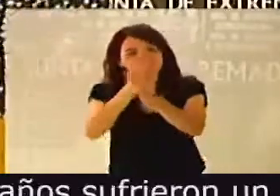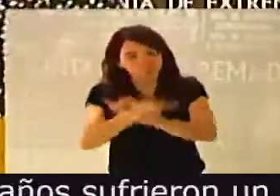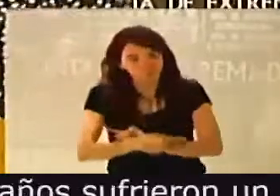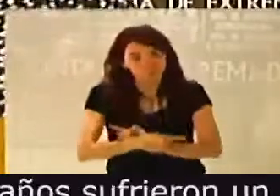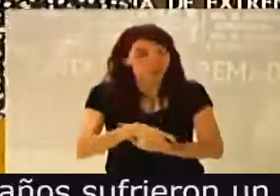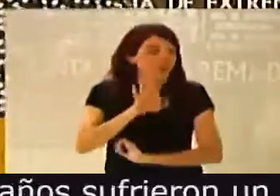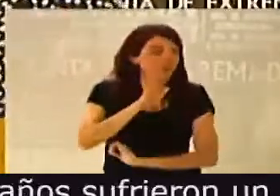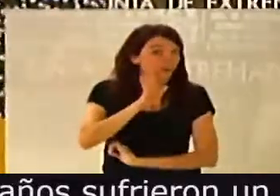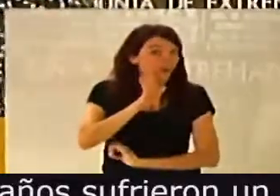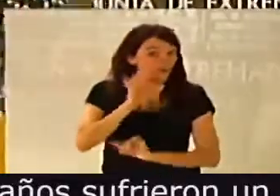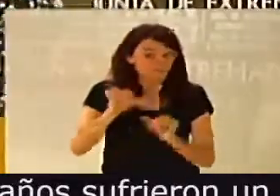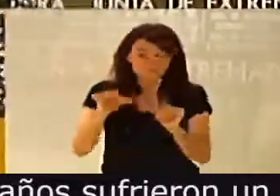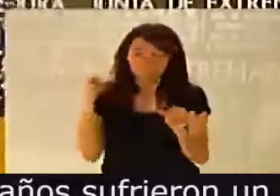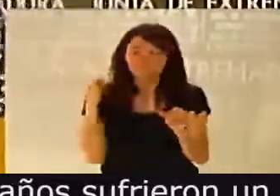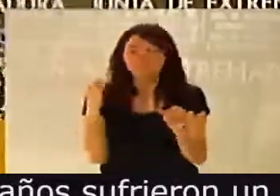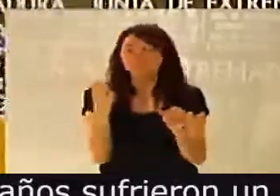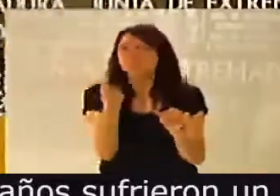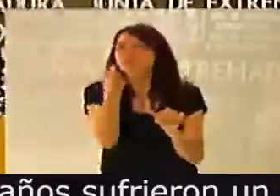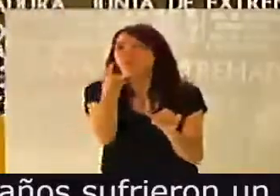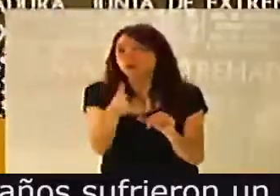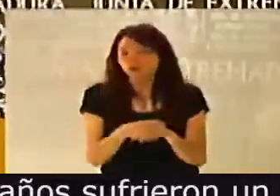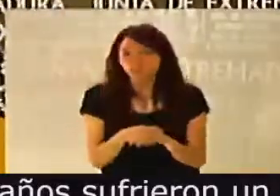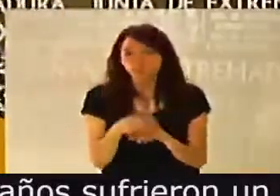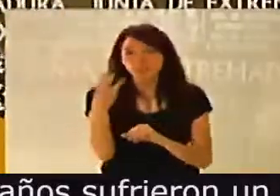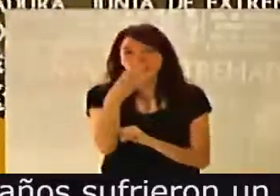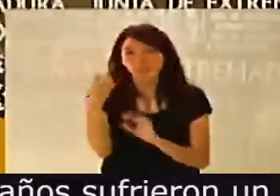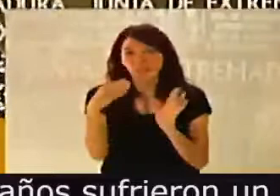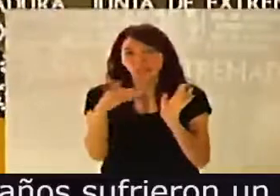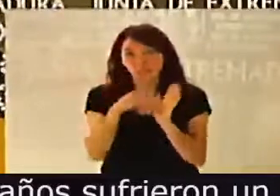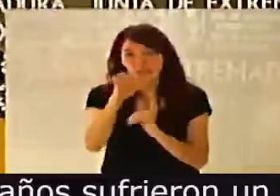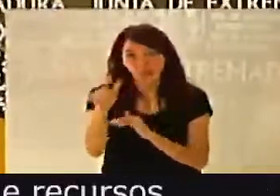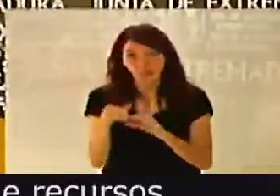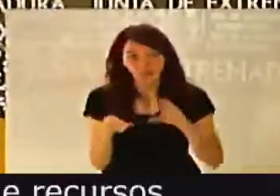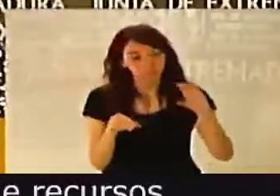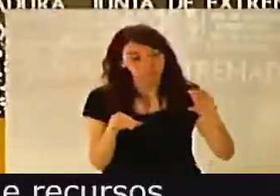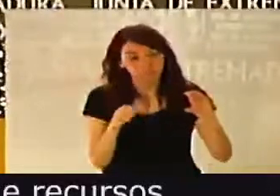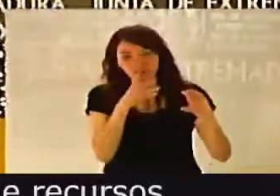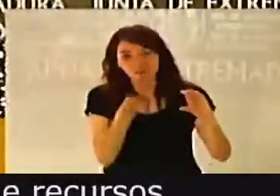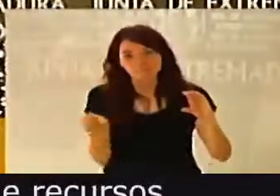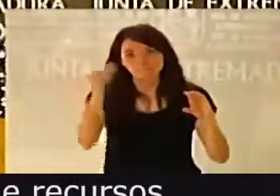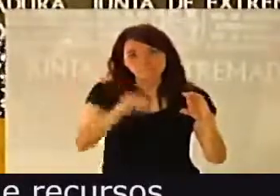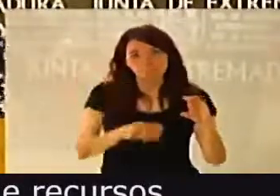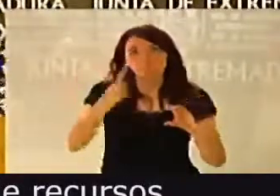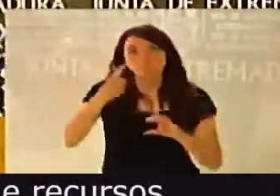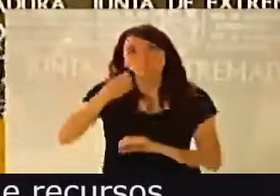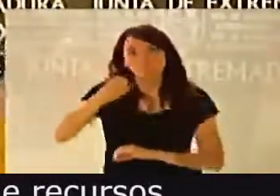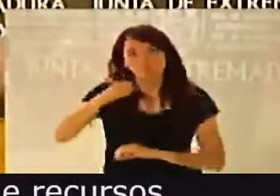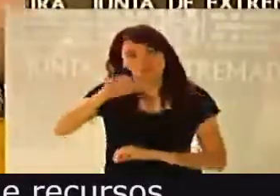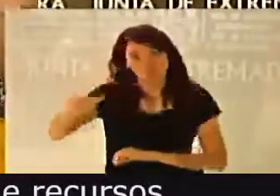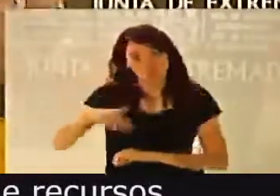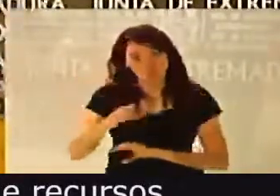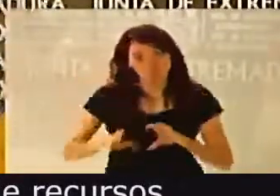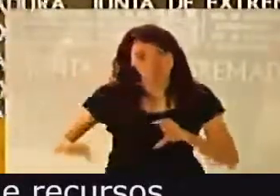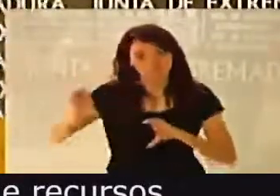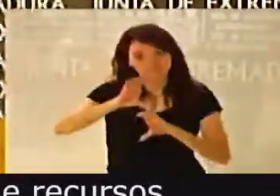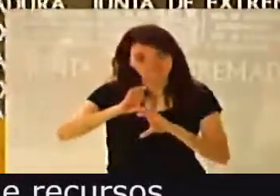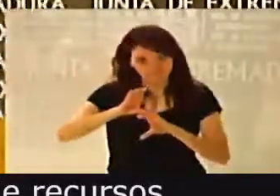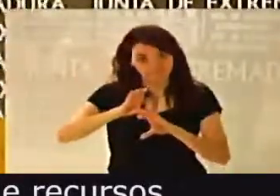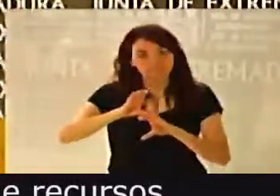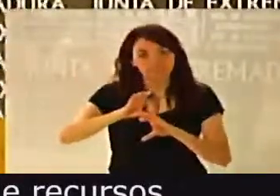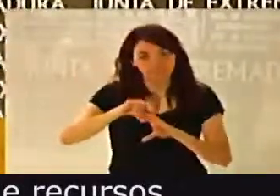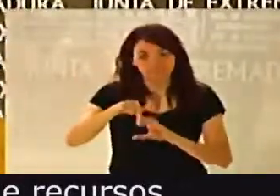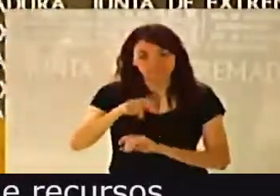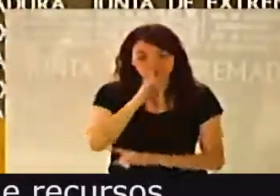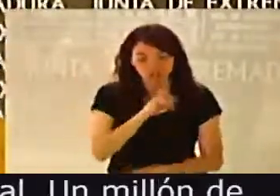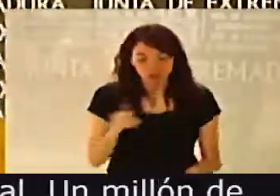euros de recursos destinados a las mismas al 1 millón de euros actual. 1 millón de euros que se vuelve a repetir en este